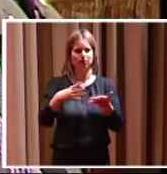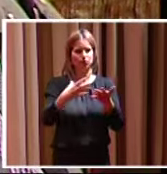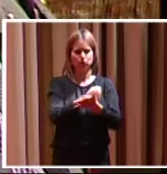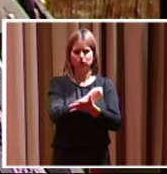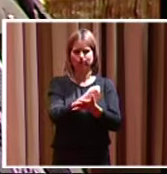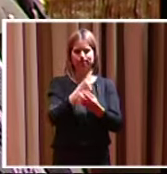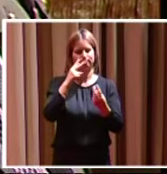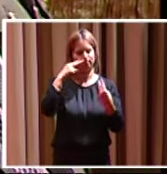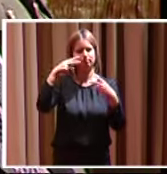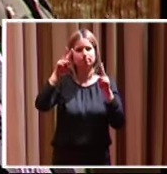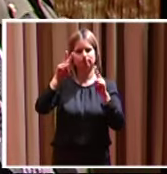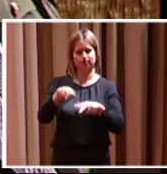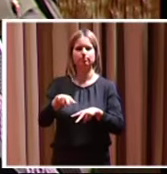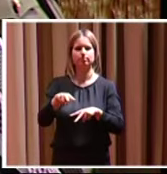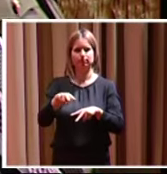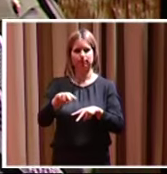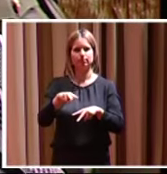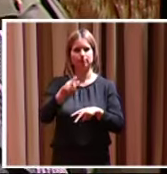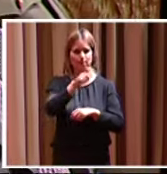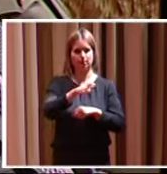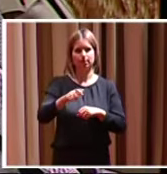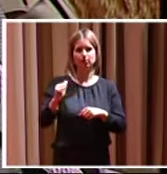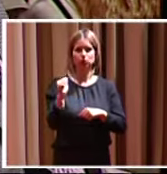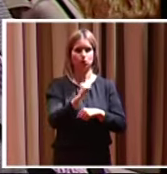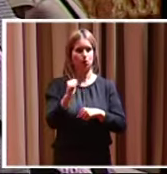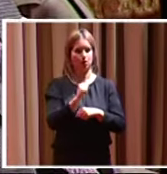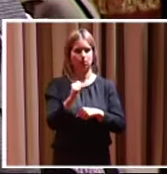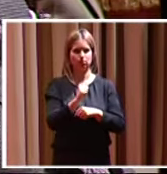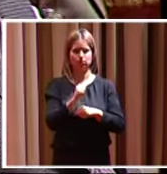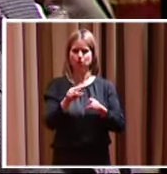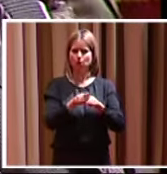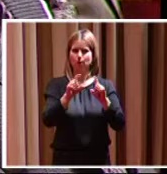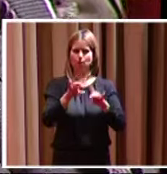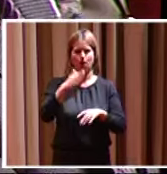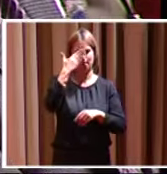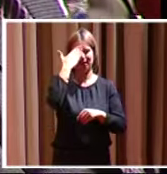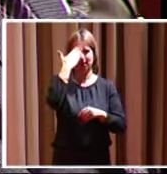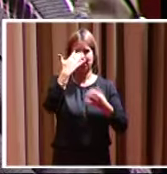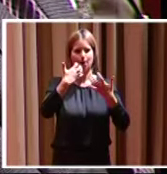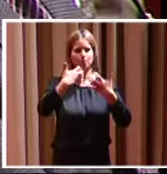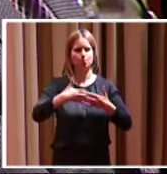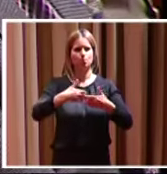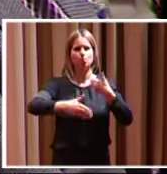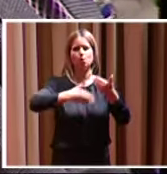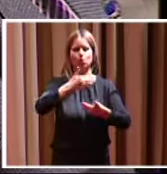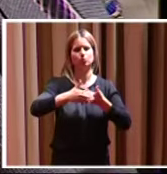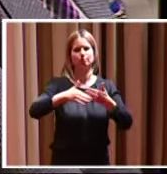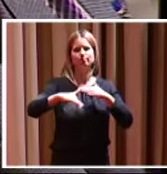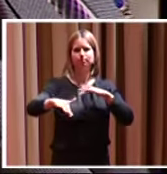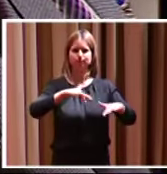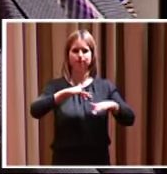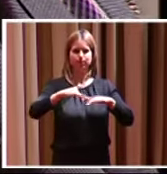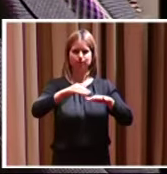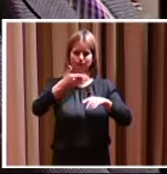un reconocimiento. Los cofrades son un motor dinamizador muy importante de nuestra